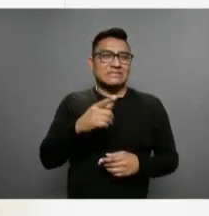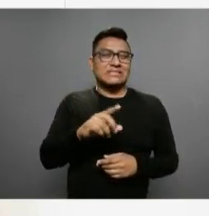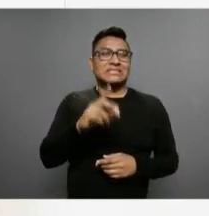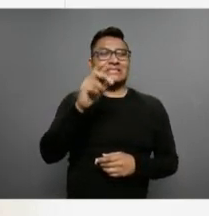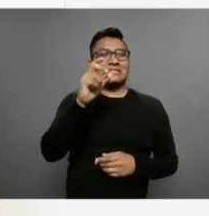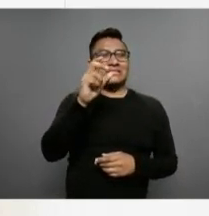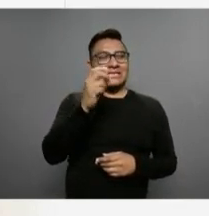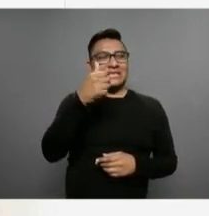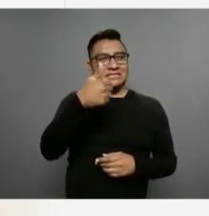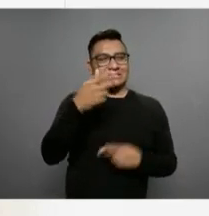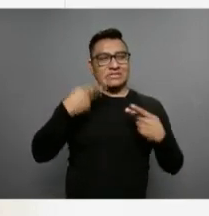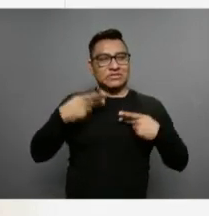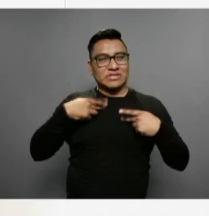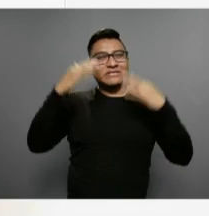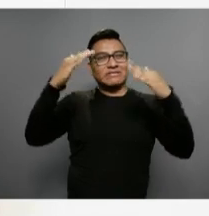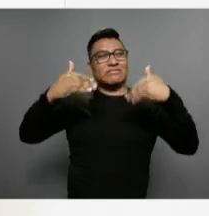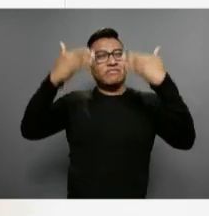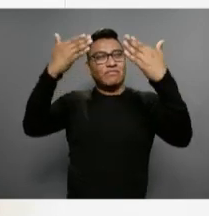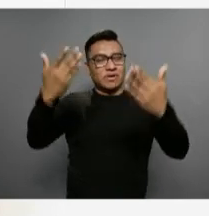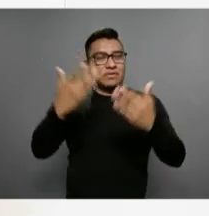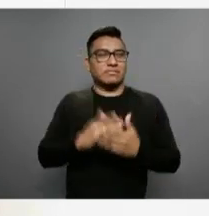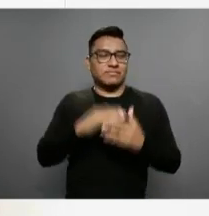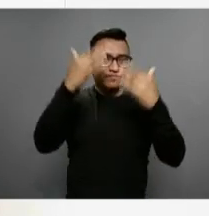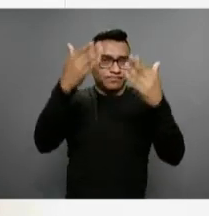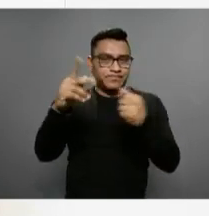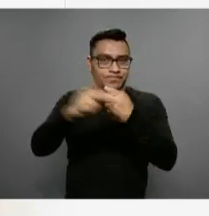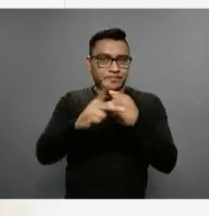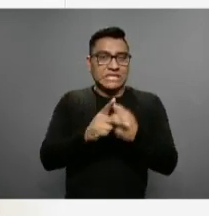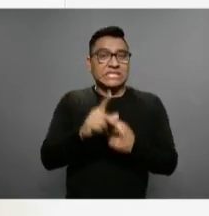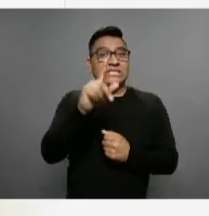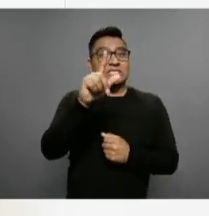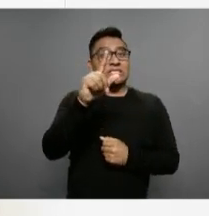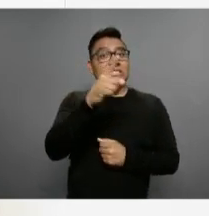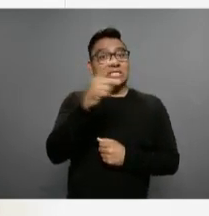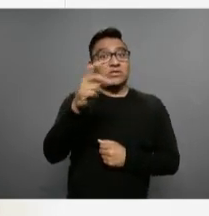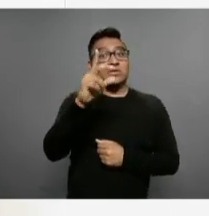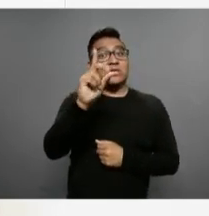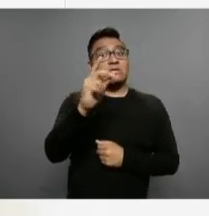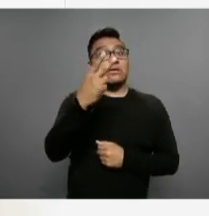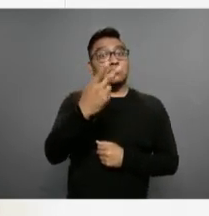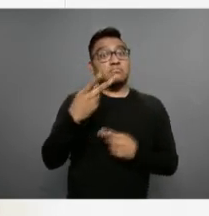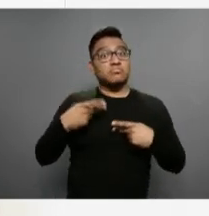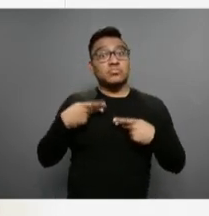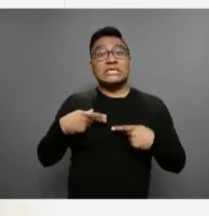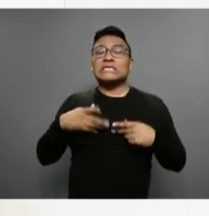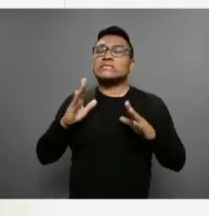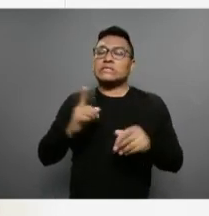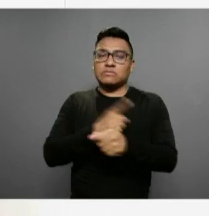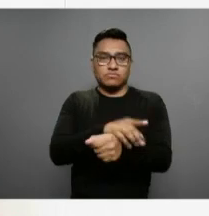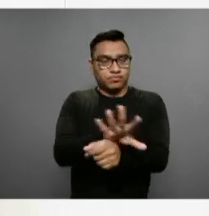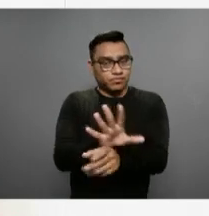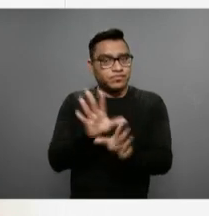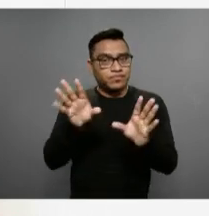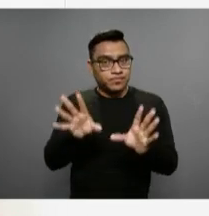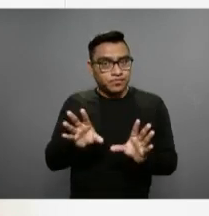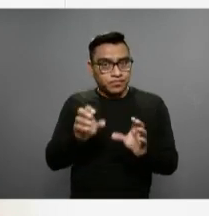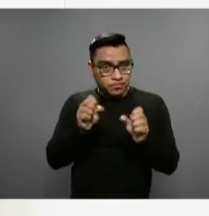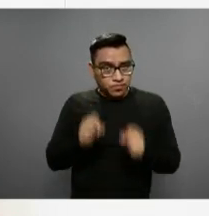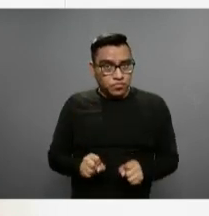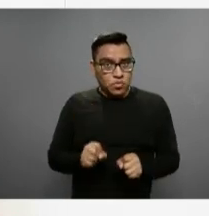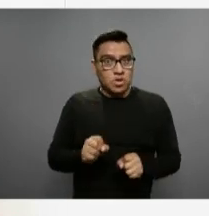sube 36 de importación. Entonces, hoy tenemos 132 casos más de confirmados de coronavirus en México, lo que